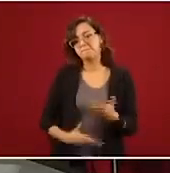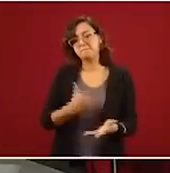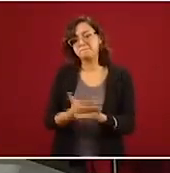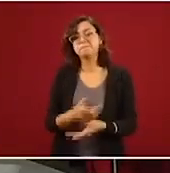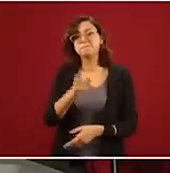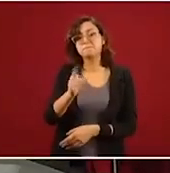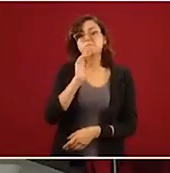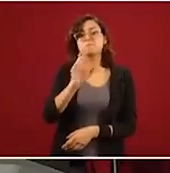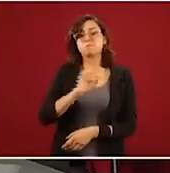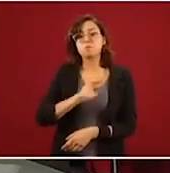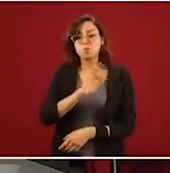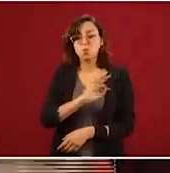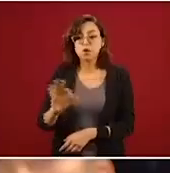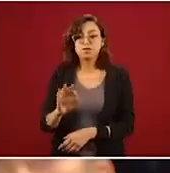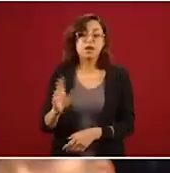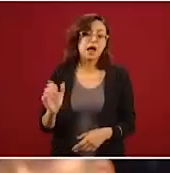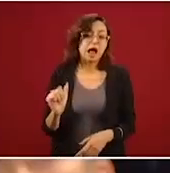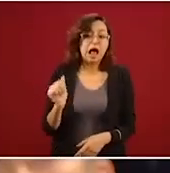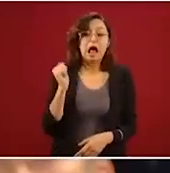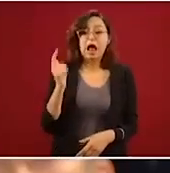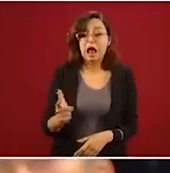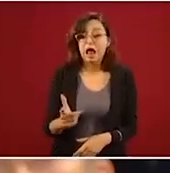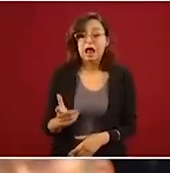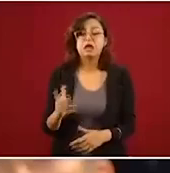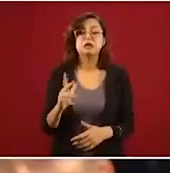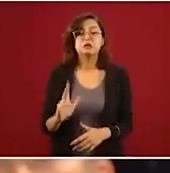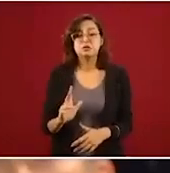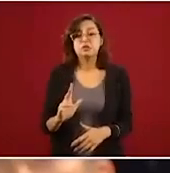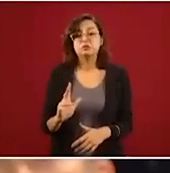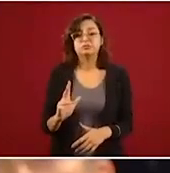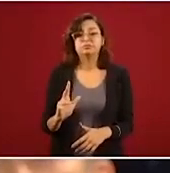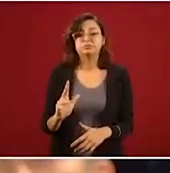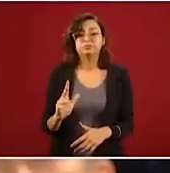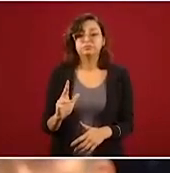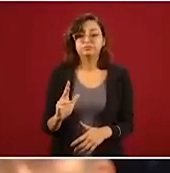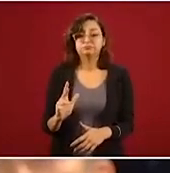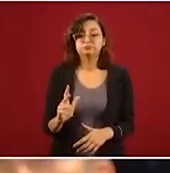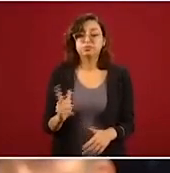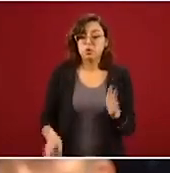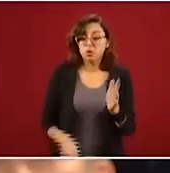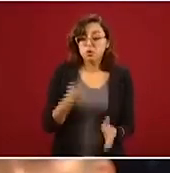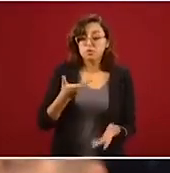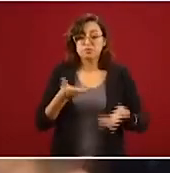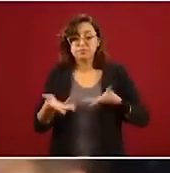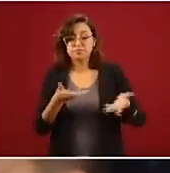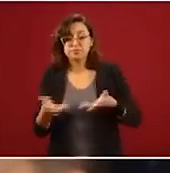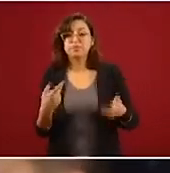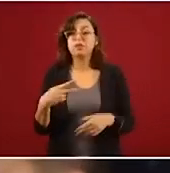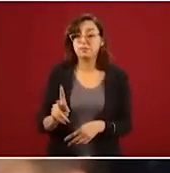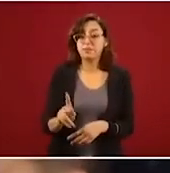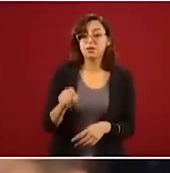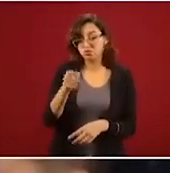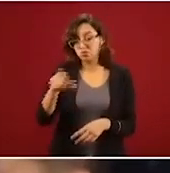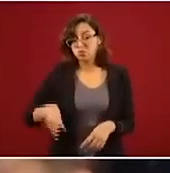pueda contestar si se hizo algo, si se va a no digo que vayan a renegociar, pero si hay algo por parte